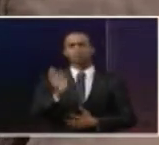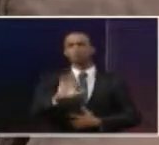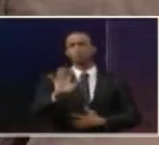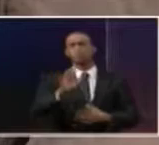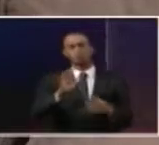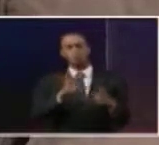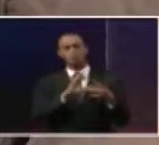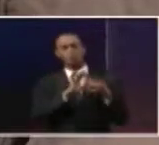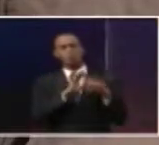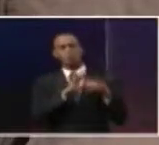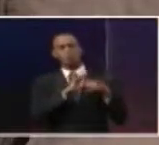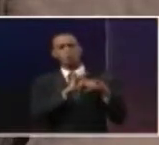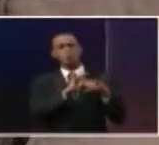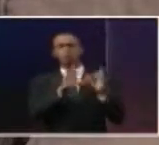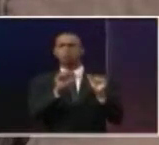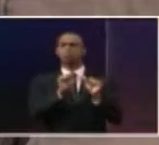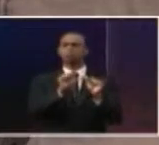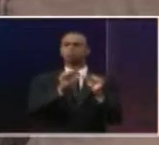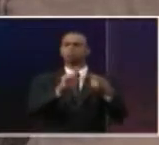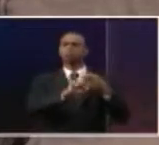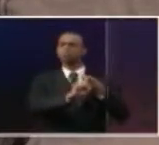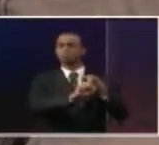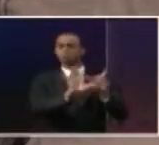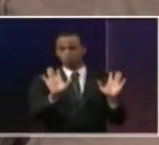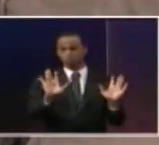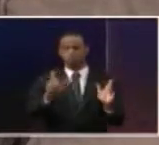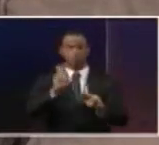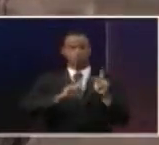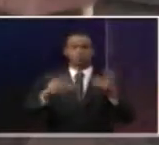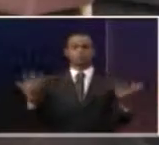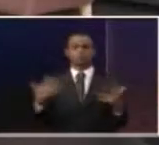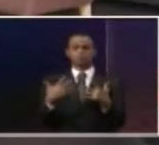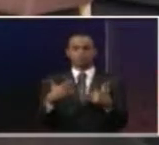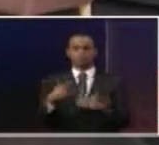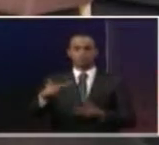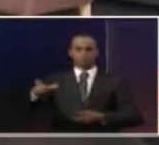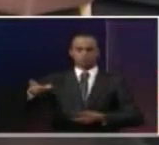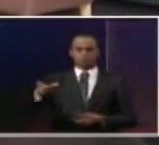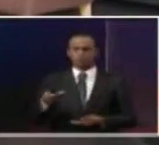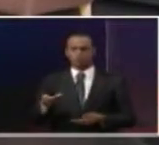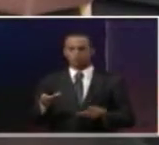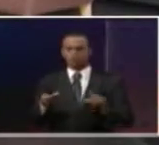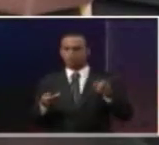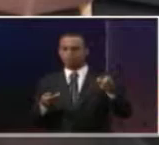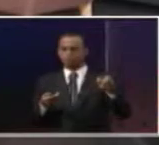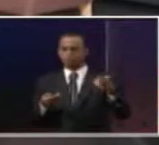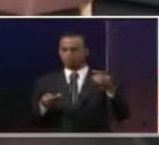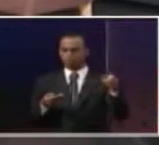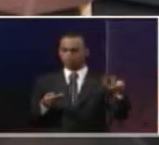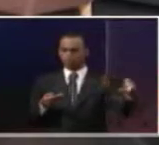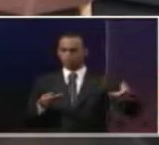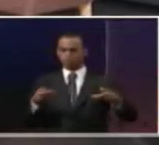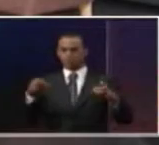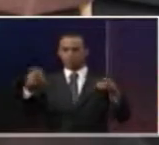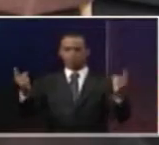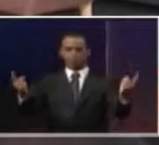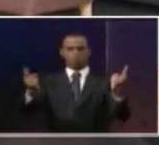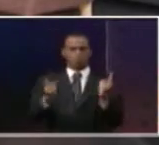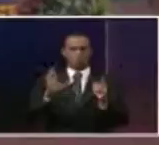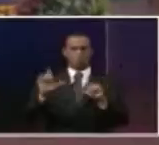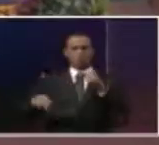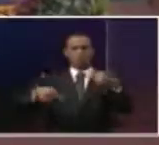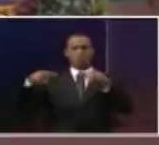de una manera sana. O que la gente siendo tenga miedo de invitarlos a cualquier actividad porque dicen, no, pero esta gente me pueden armar un